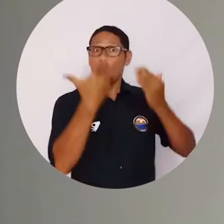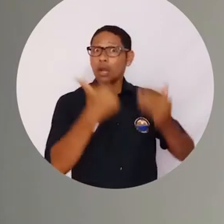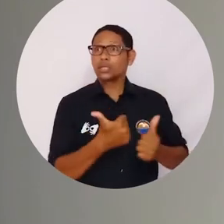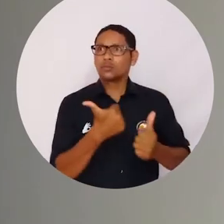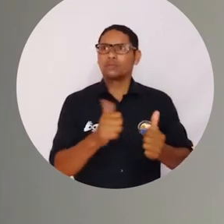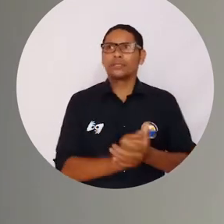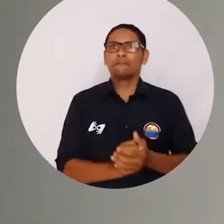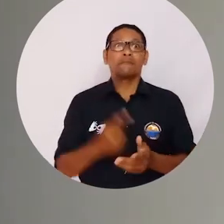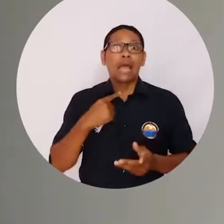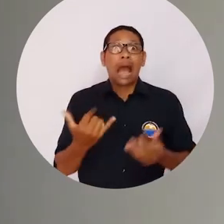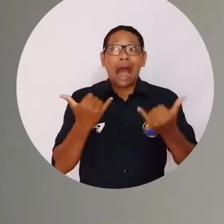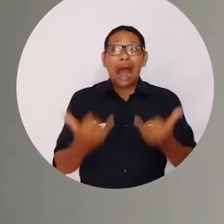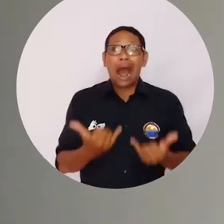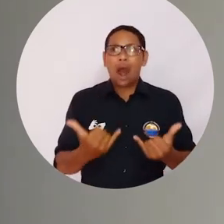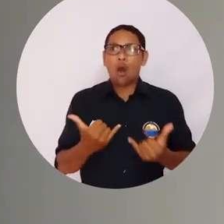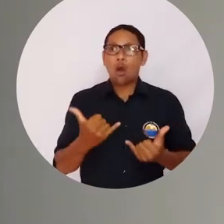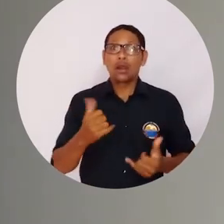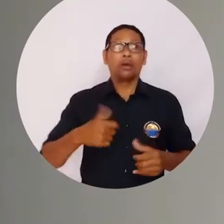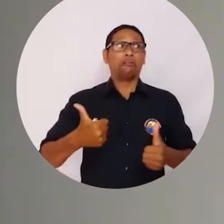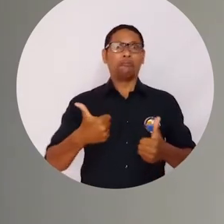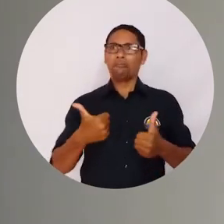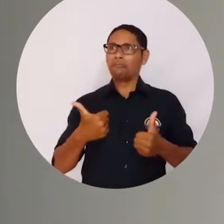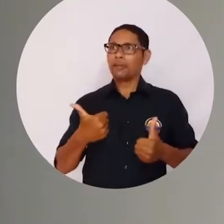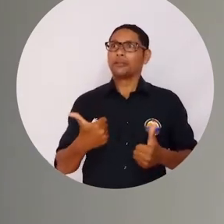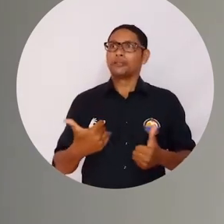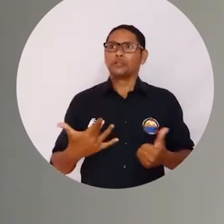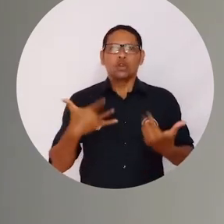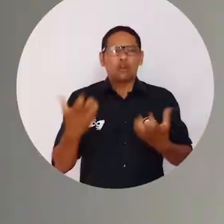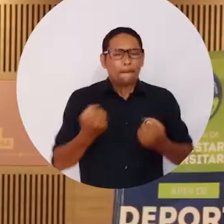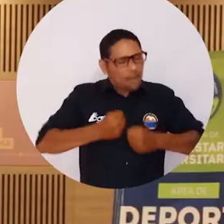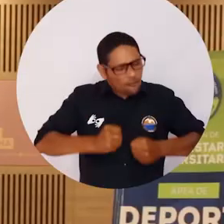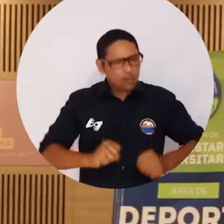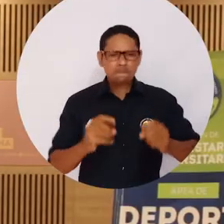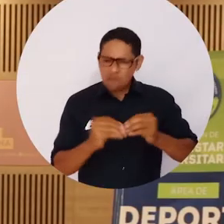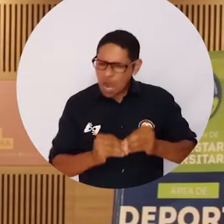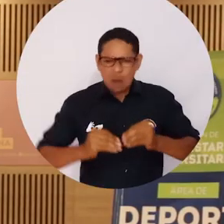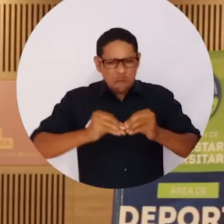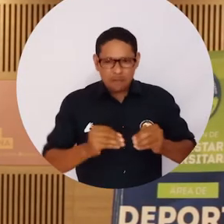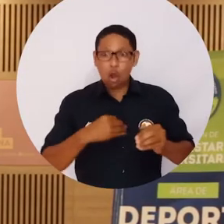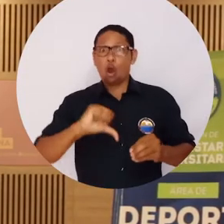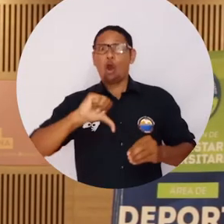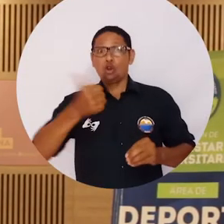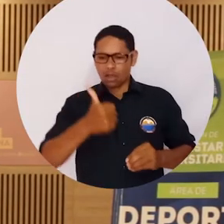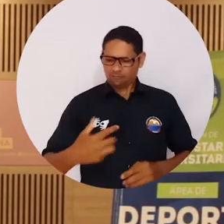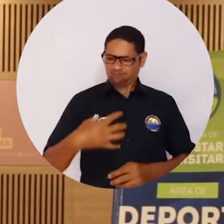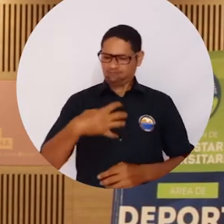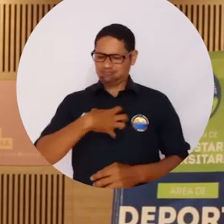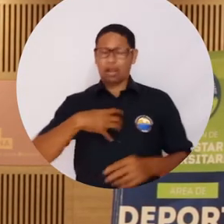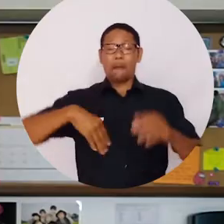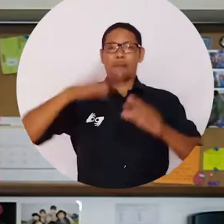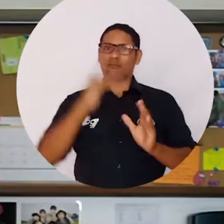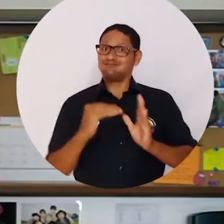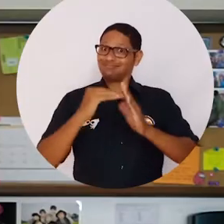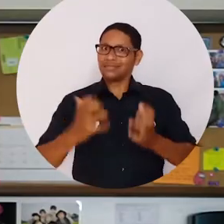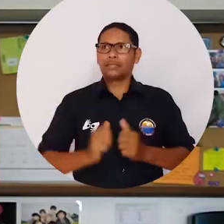Mi proyección en estos momentos es seguir entrenando. Seguir esforzándome cada día más para poder obtener otra medalla y seguir dejando la universidad en